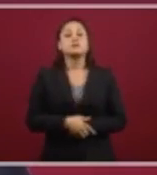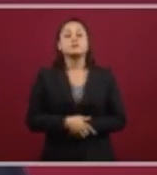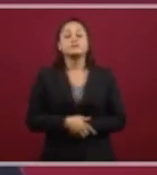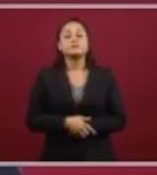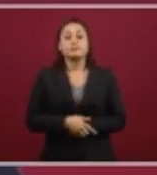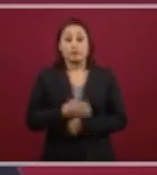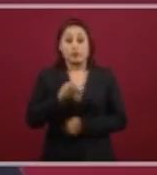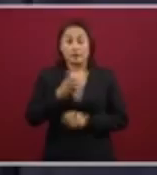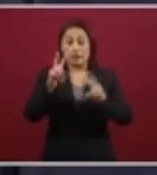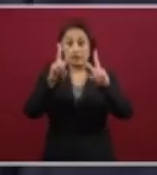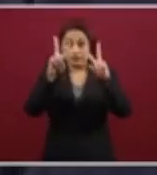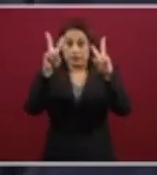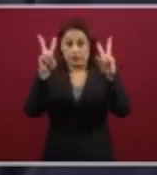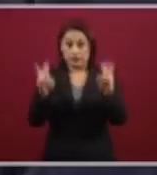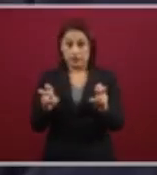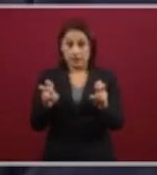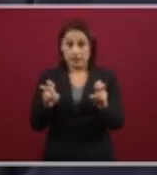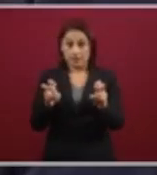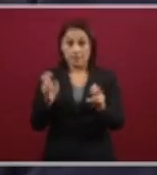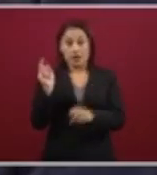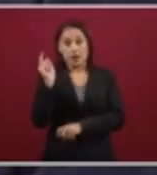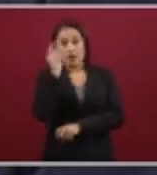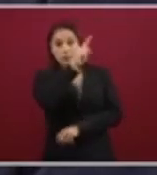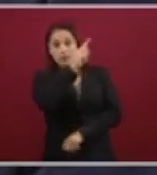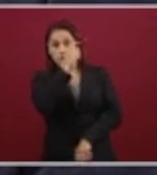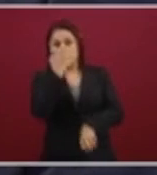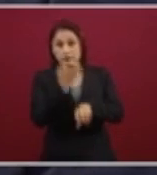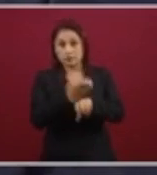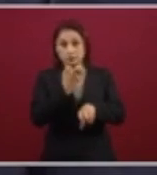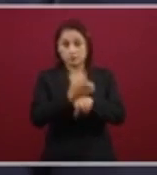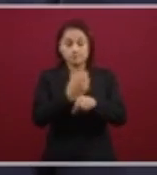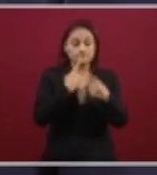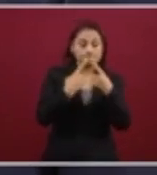debatiendo en Estados Unidos.